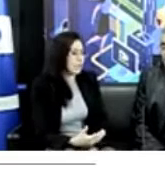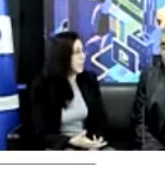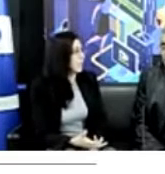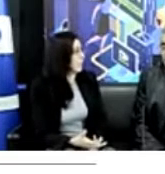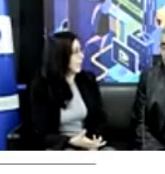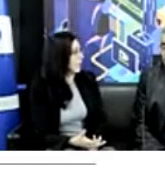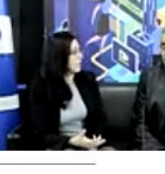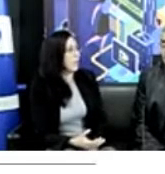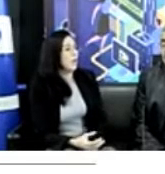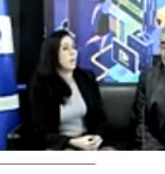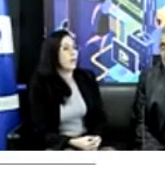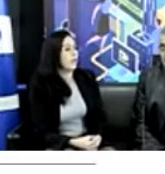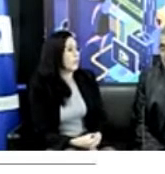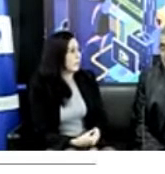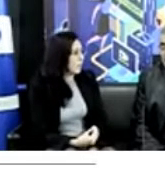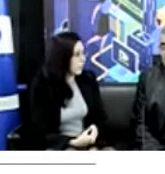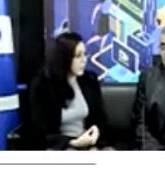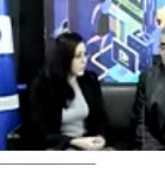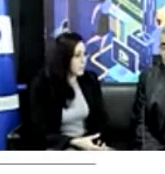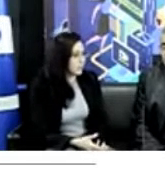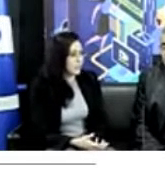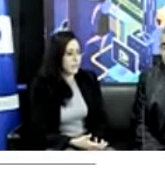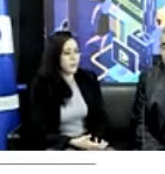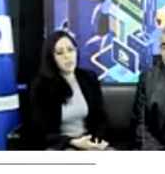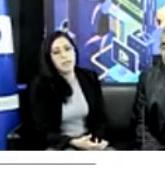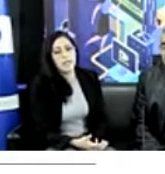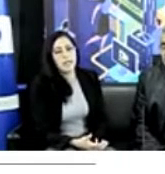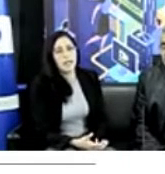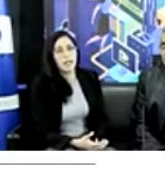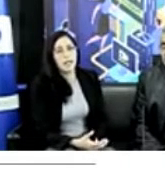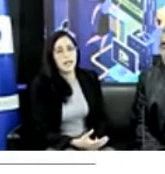estrategias son elementales, porque como tú bien lo mencionas, Alberto,